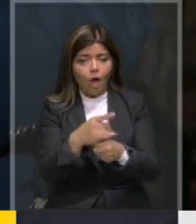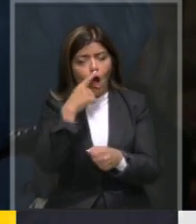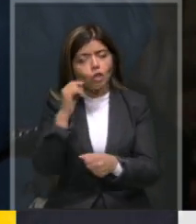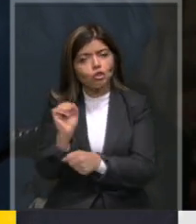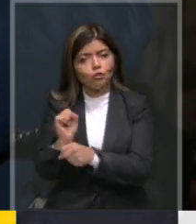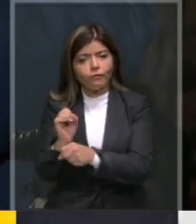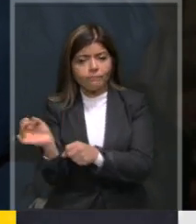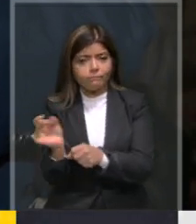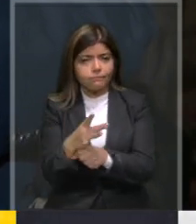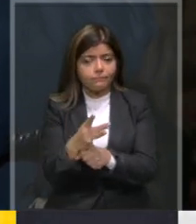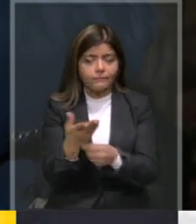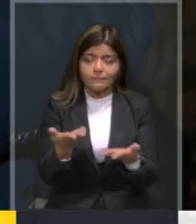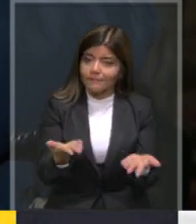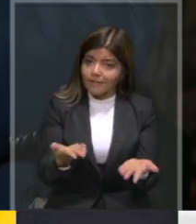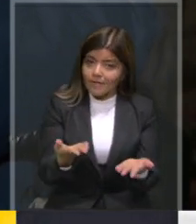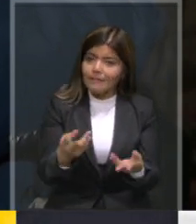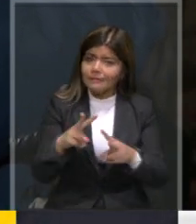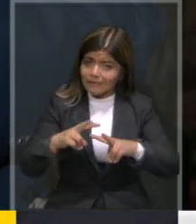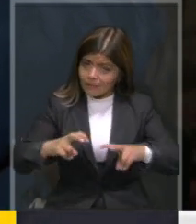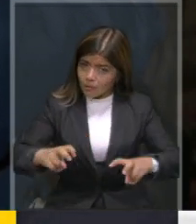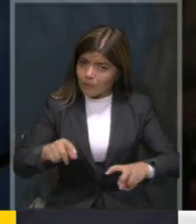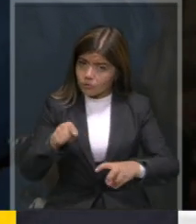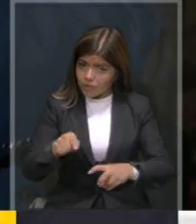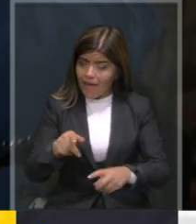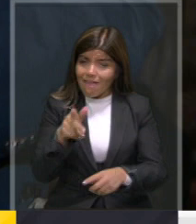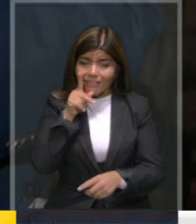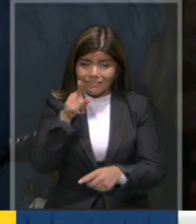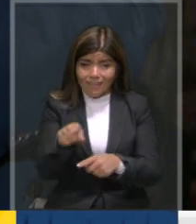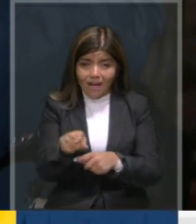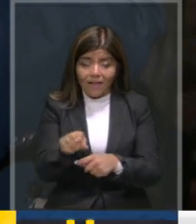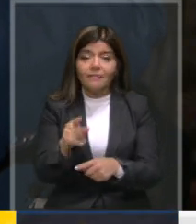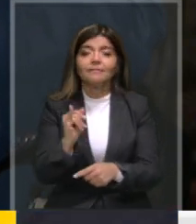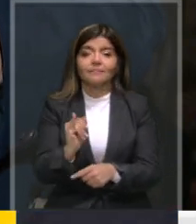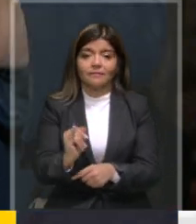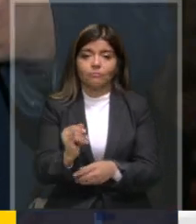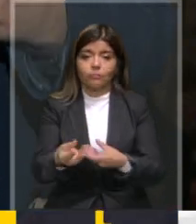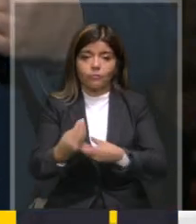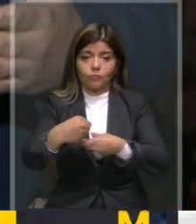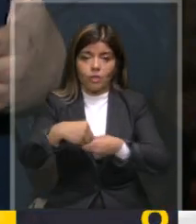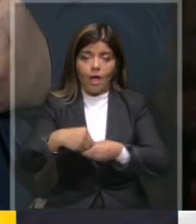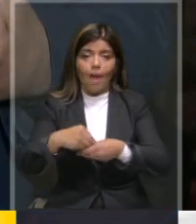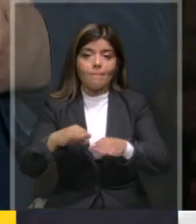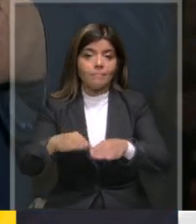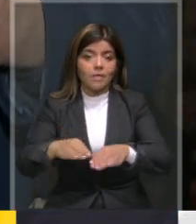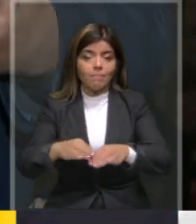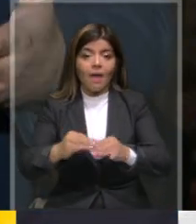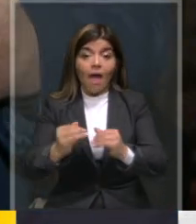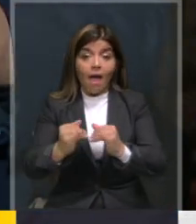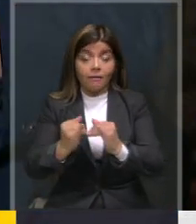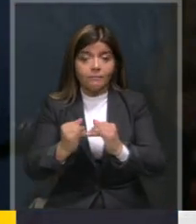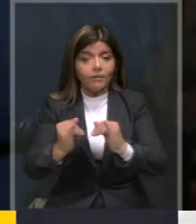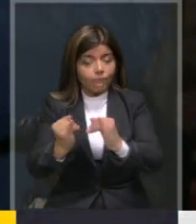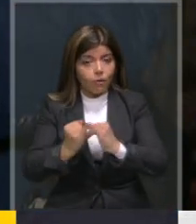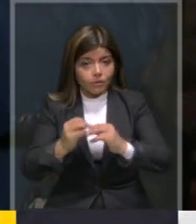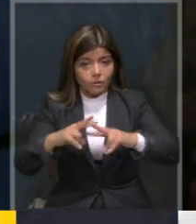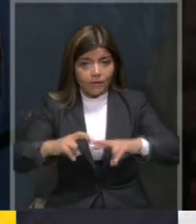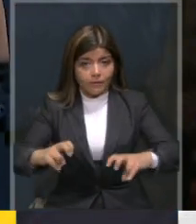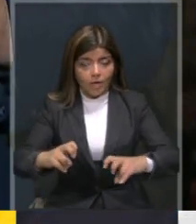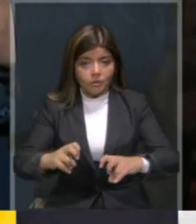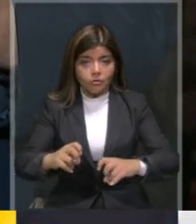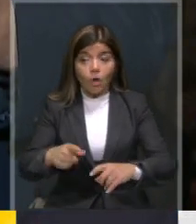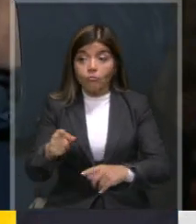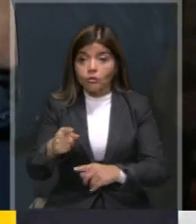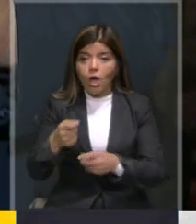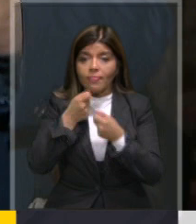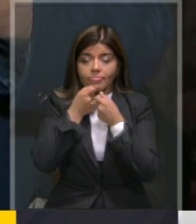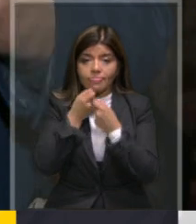eso estaba dentro de esta investigación también forma parte claro de esta investigación también la declaración de al menos uno de estos conductores que hace referencia